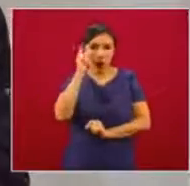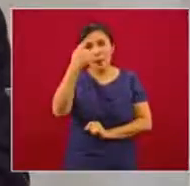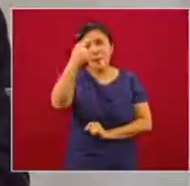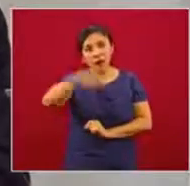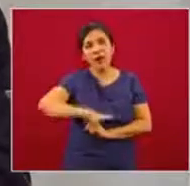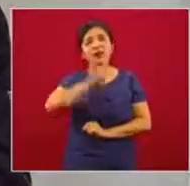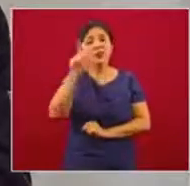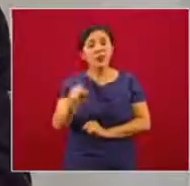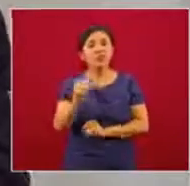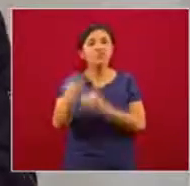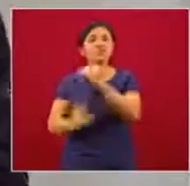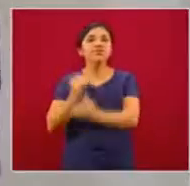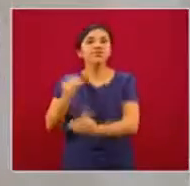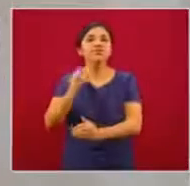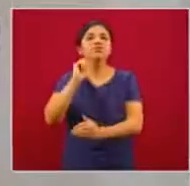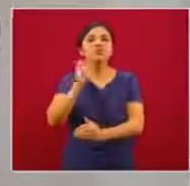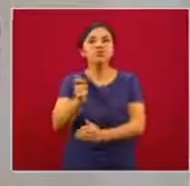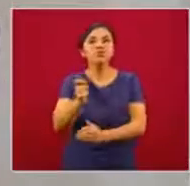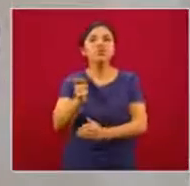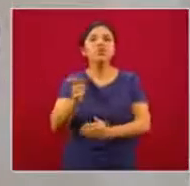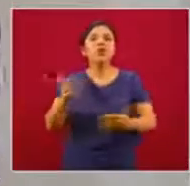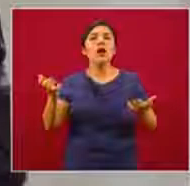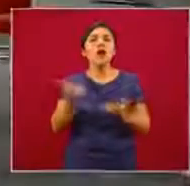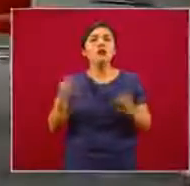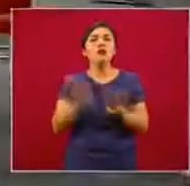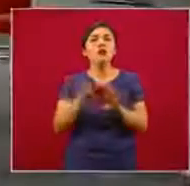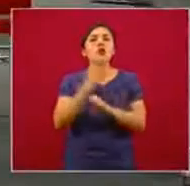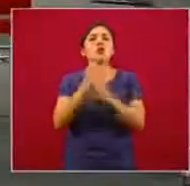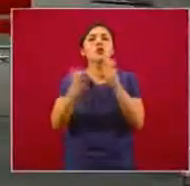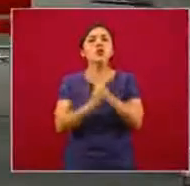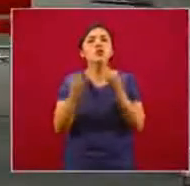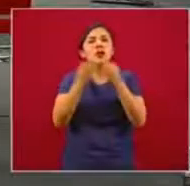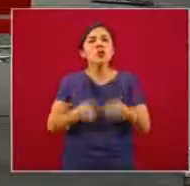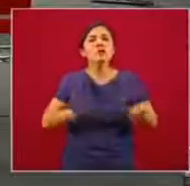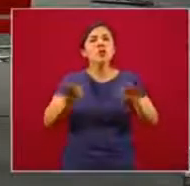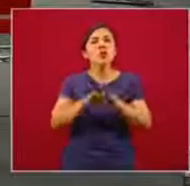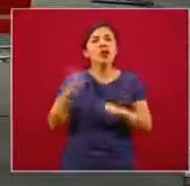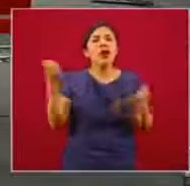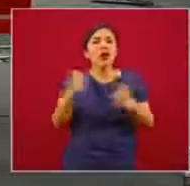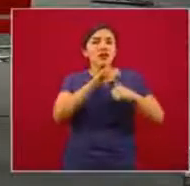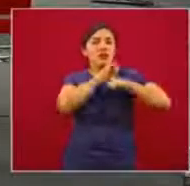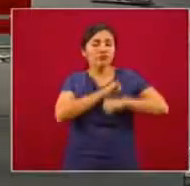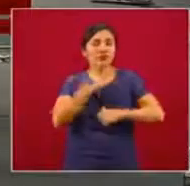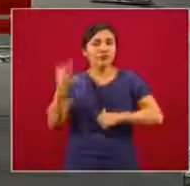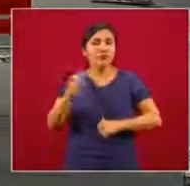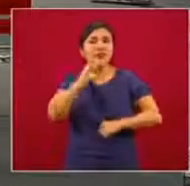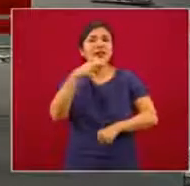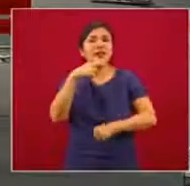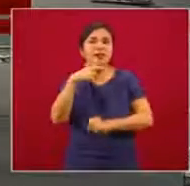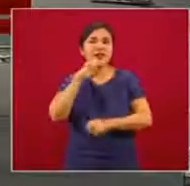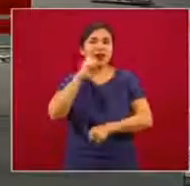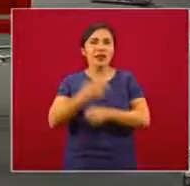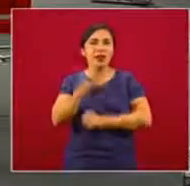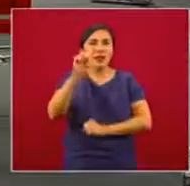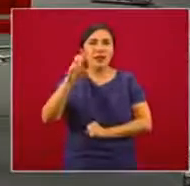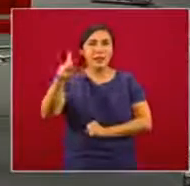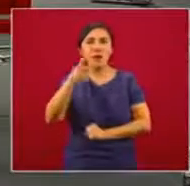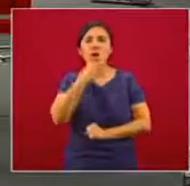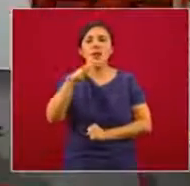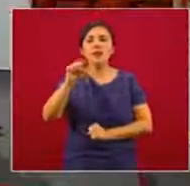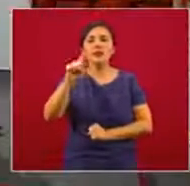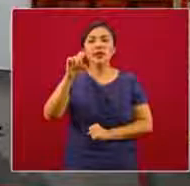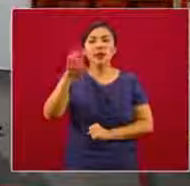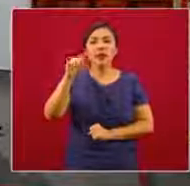que procedamos después a elementos adicionales que nos compartirá nuestro secretario de Educación Pública, el maestro Esteban